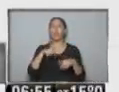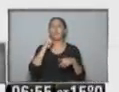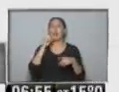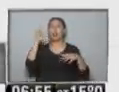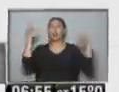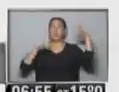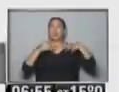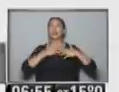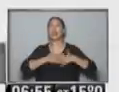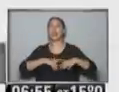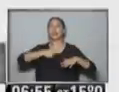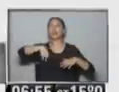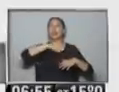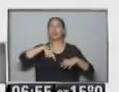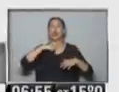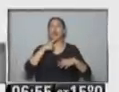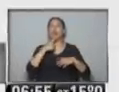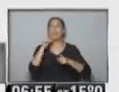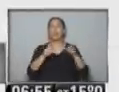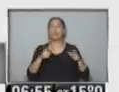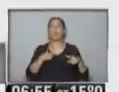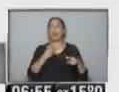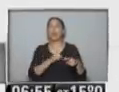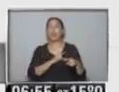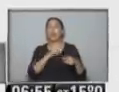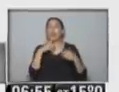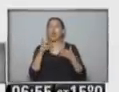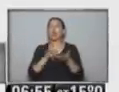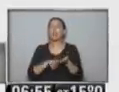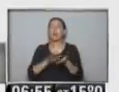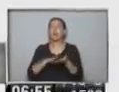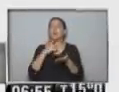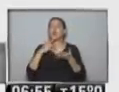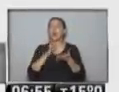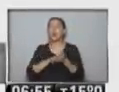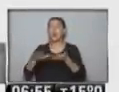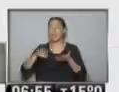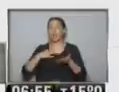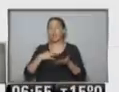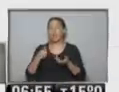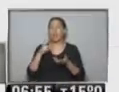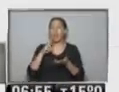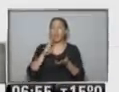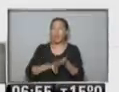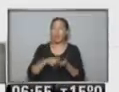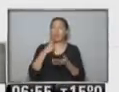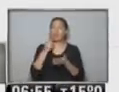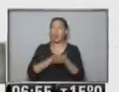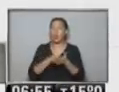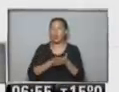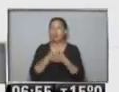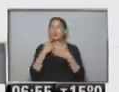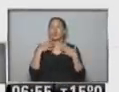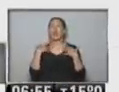nuestros hermanos con tanto dolor para poder empezar nuevamente la reconstrucción de sus vidas? Dios bendiga a todo el pueblo argentino. Mucha